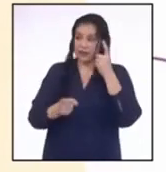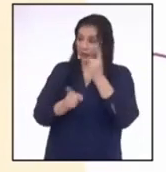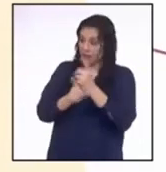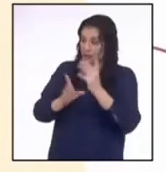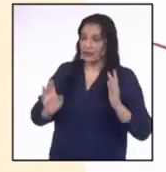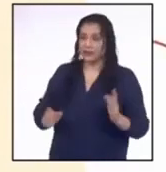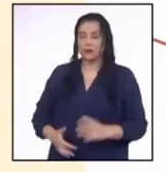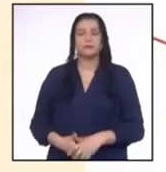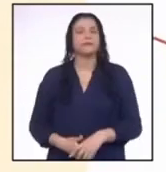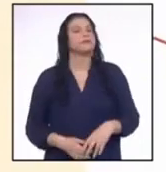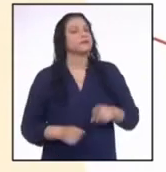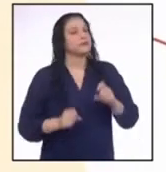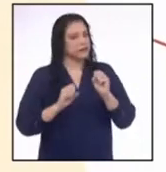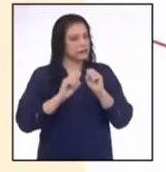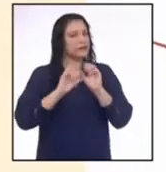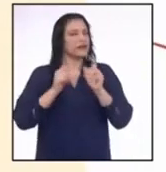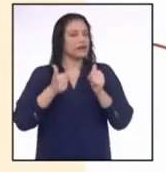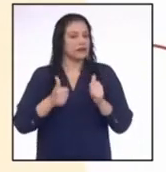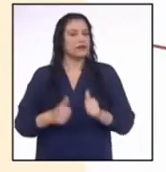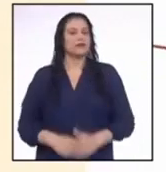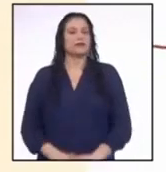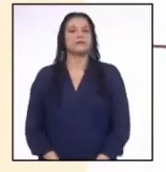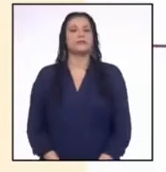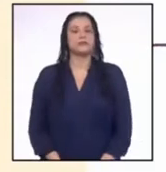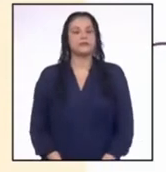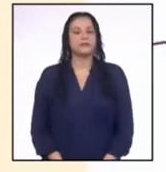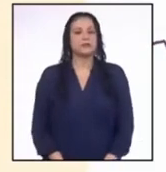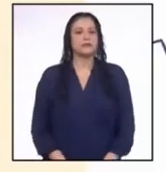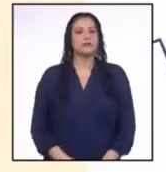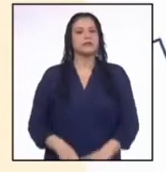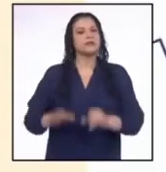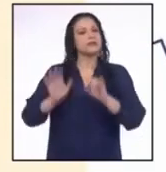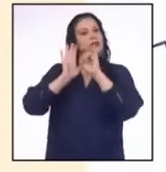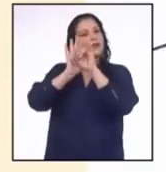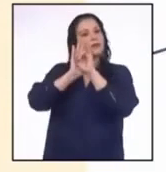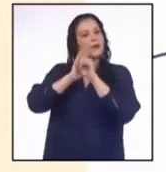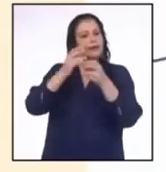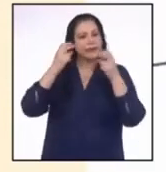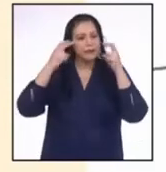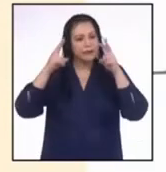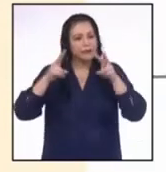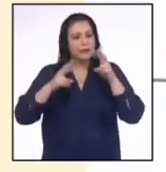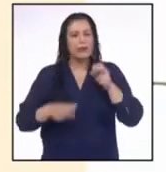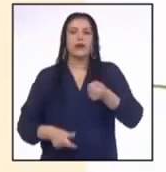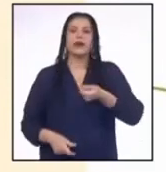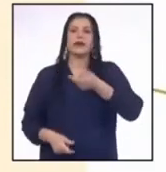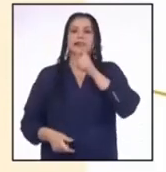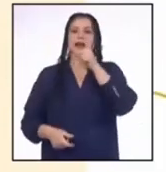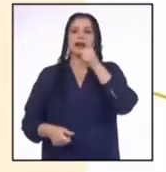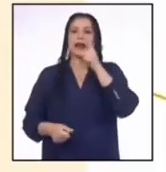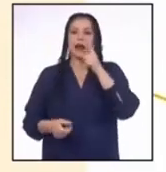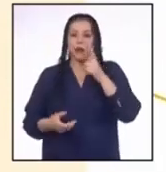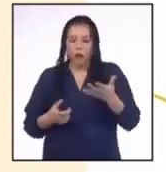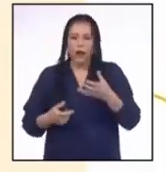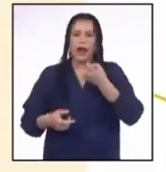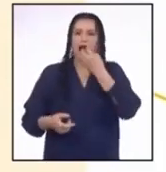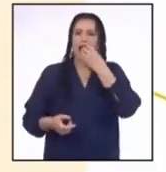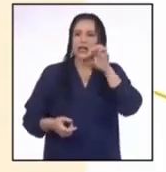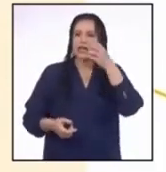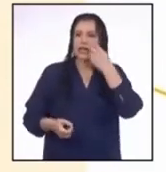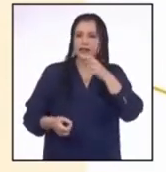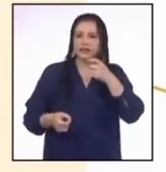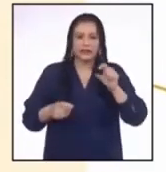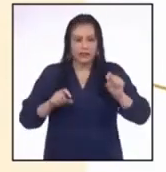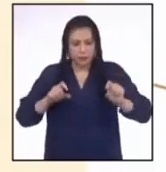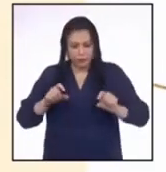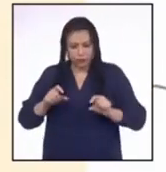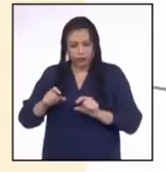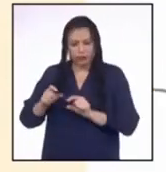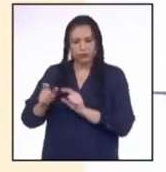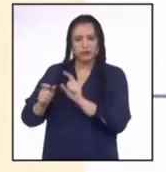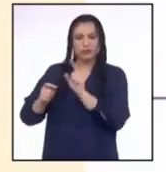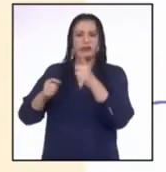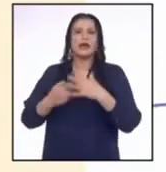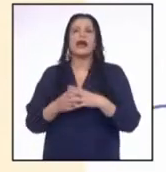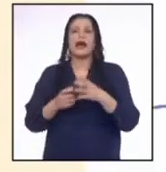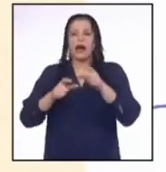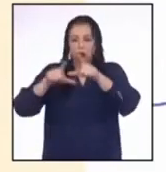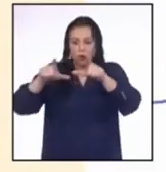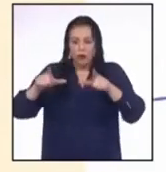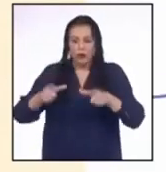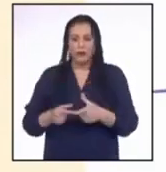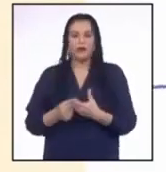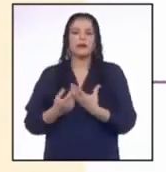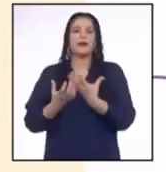profesora? Así es. En la figura también se ve que el agua caliente que pasó por la turbina es llevada a una torre de